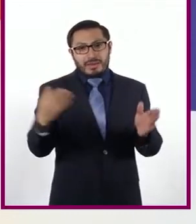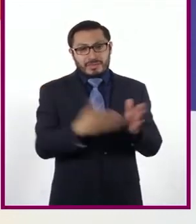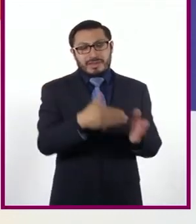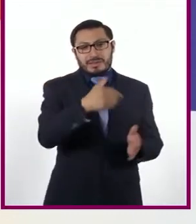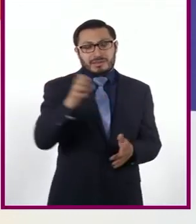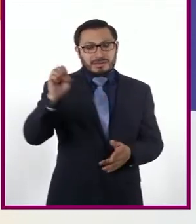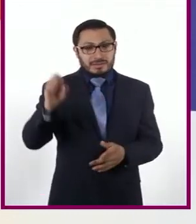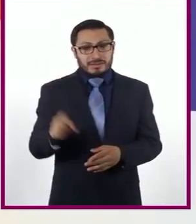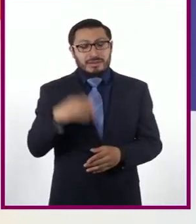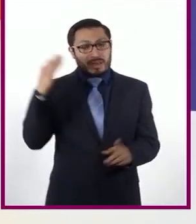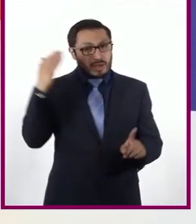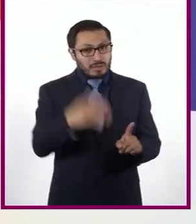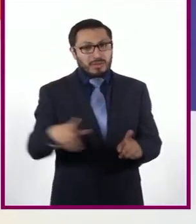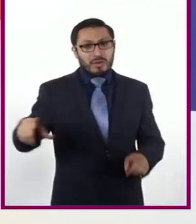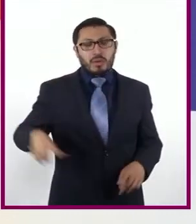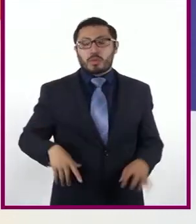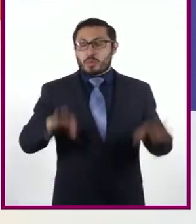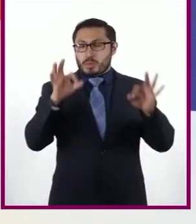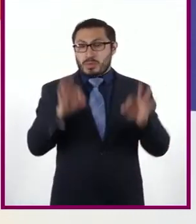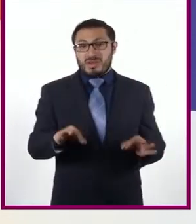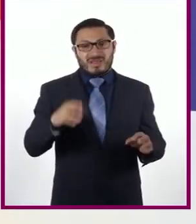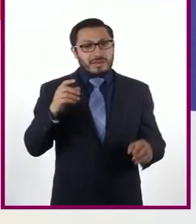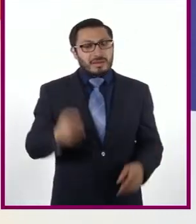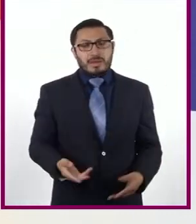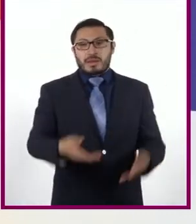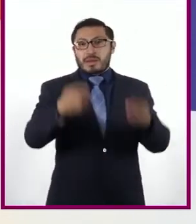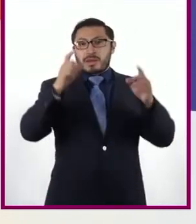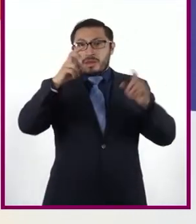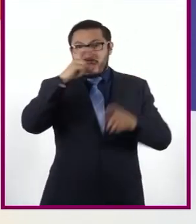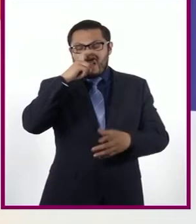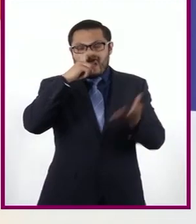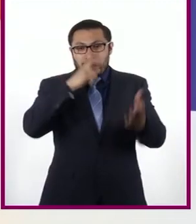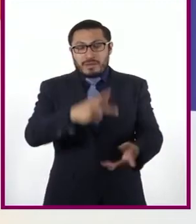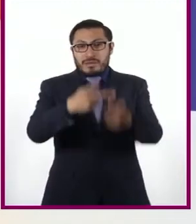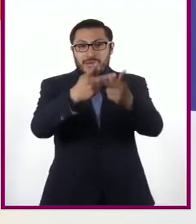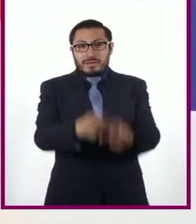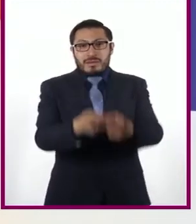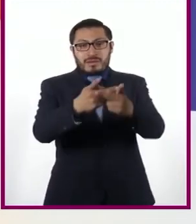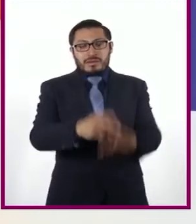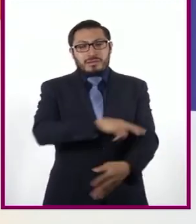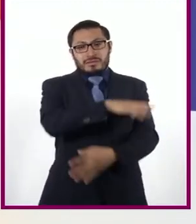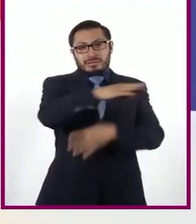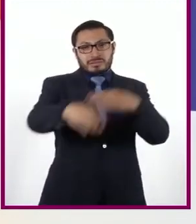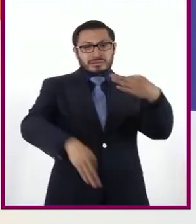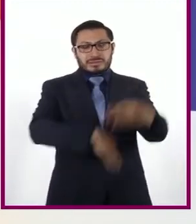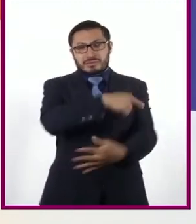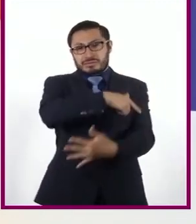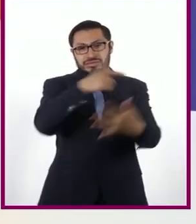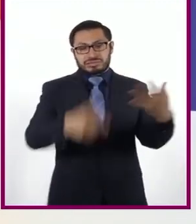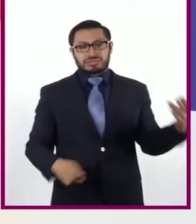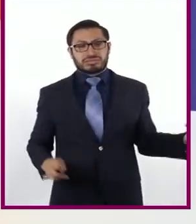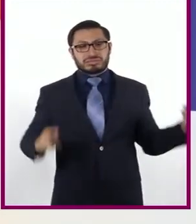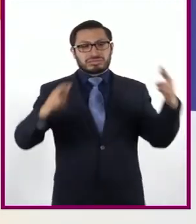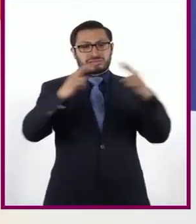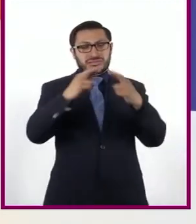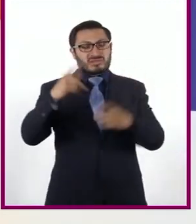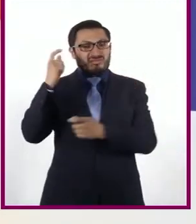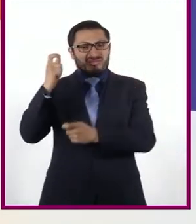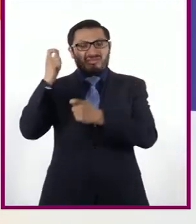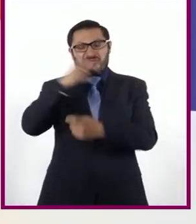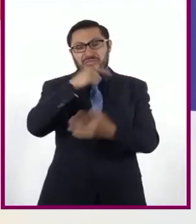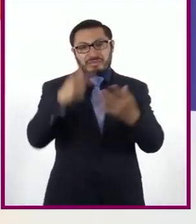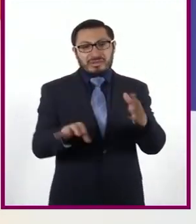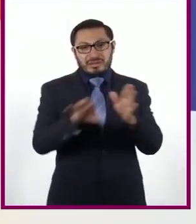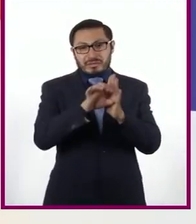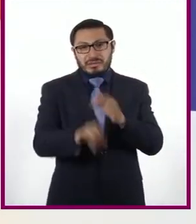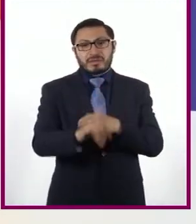gobierno estable, así como decretar la tolerancia para todas las vertientes religiosas protestantes y otras, como